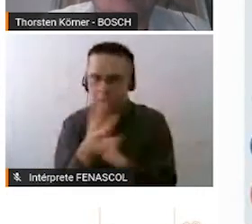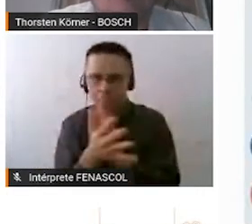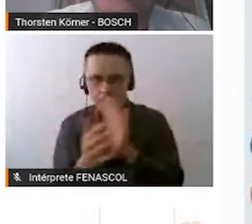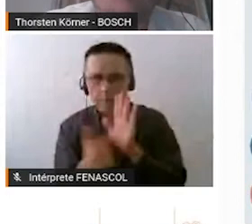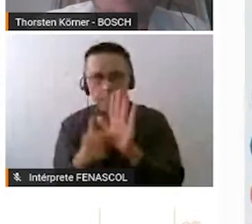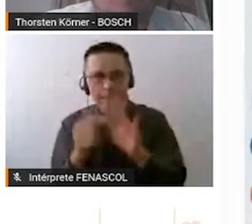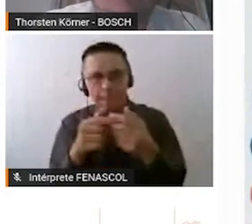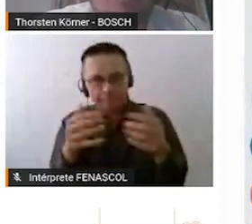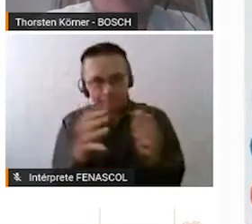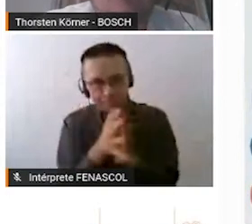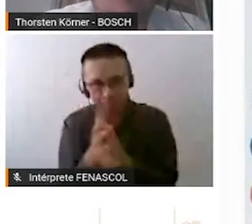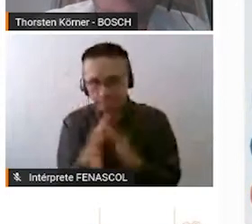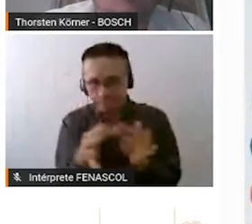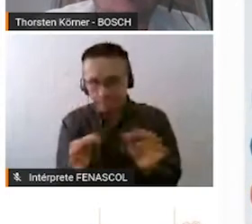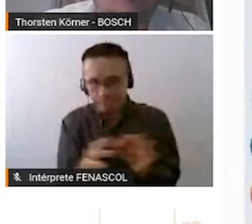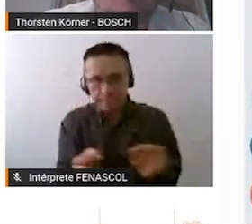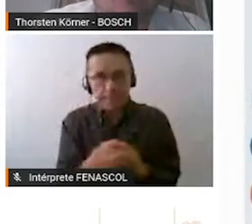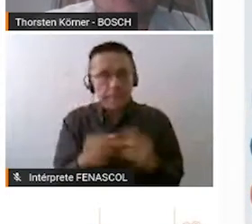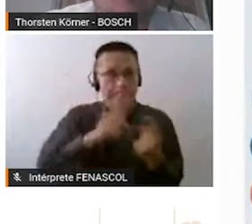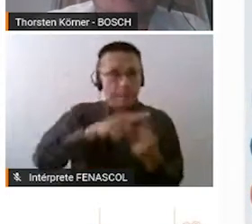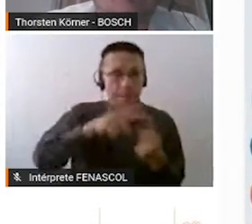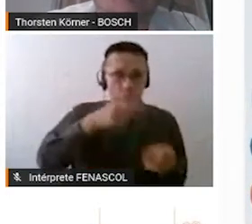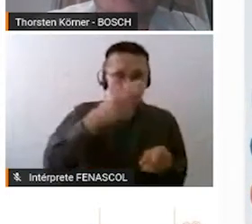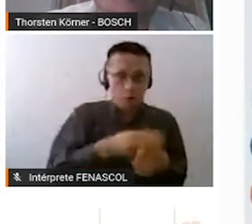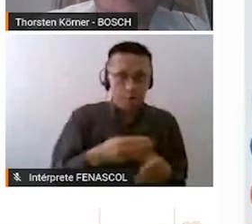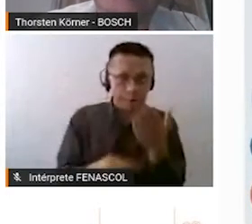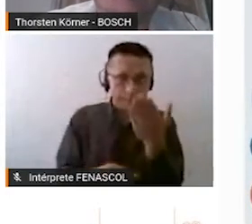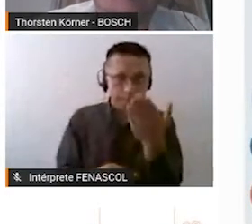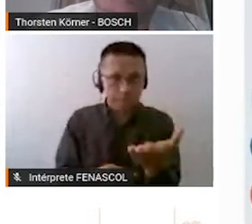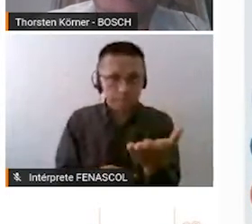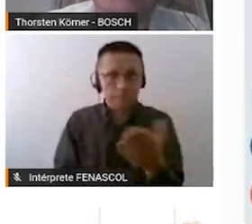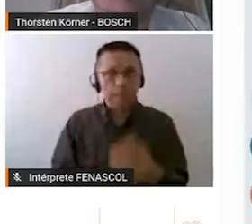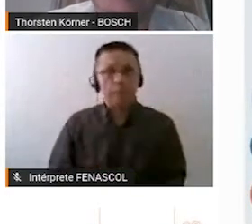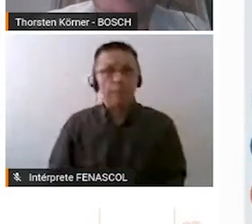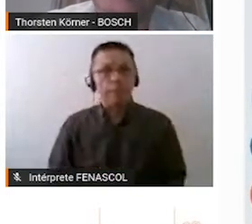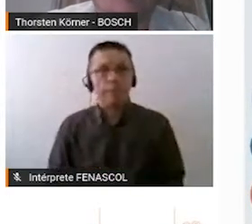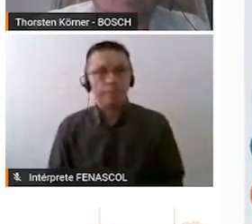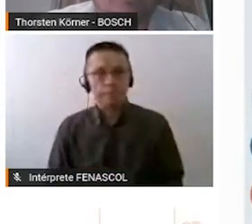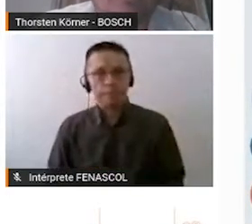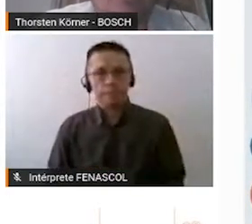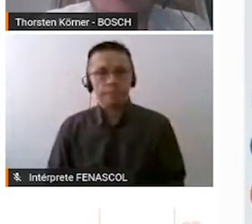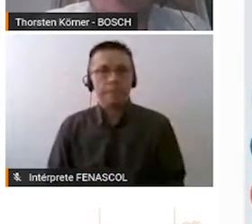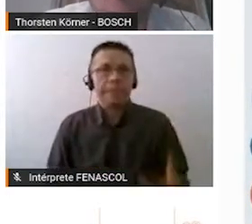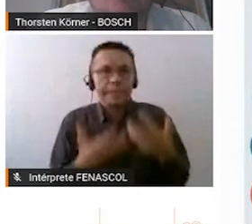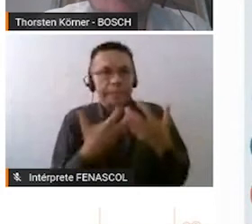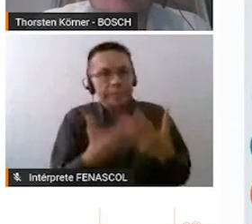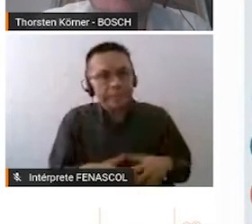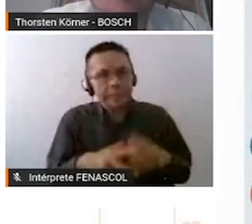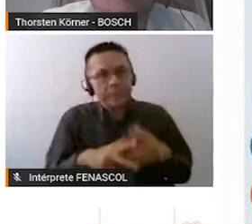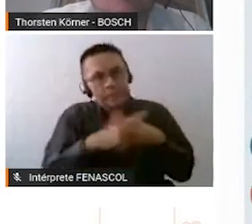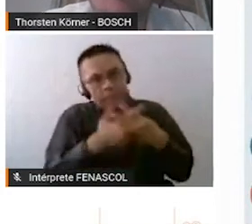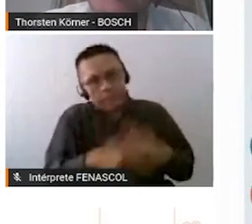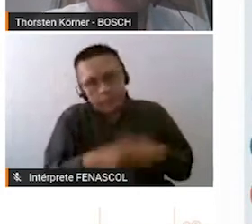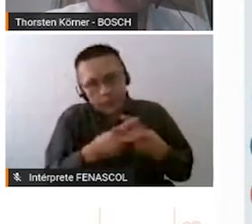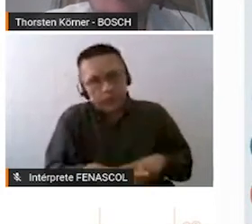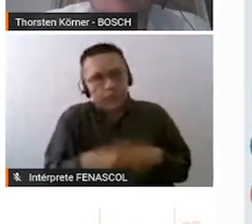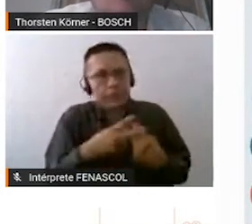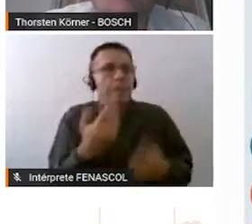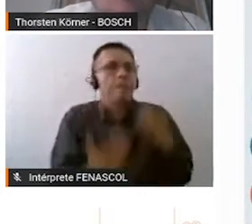iniciemos entonces con la mecanización, ¿no? Los primeros intentos de mecanizar la industria a partir del año